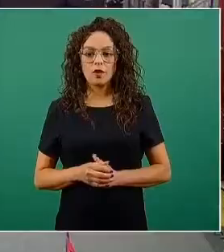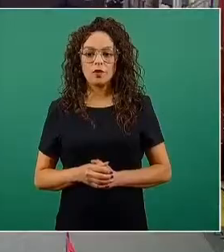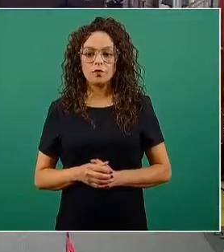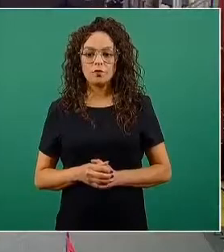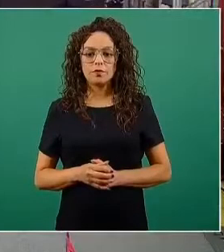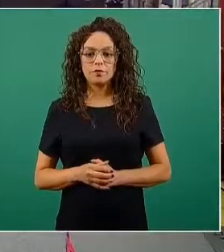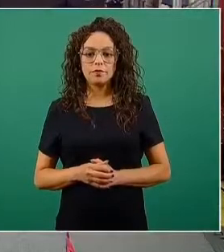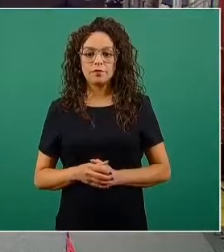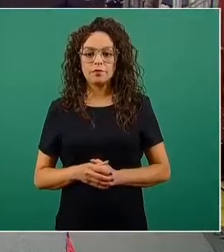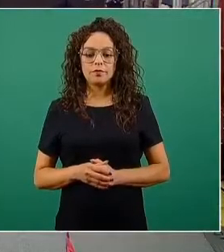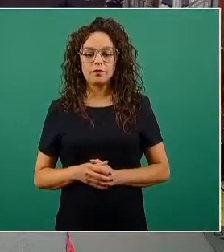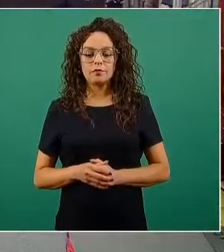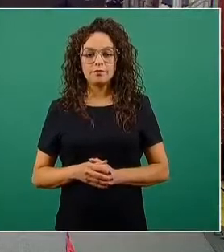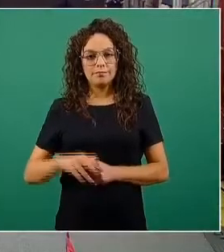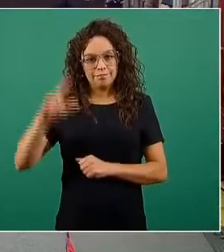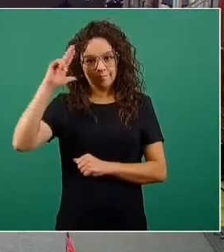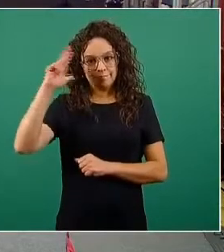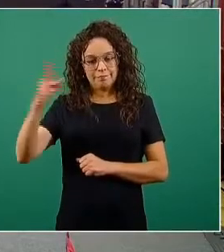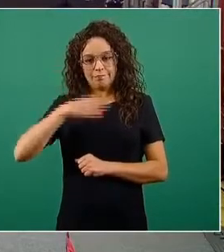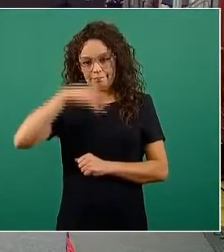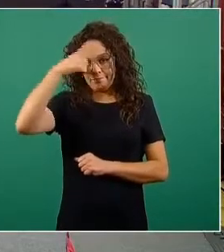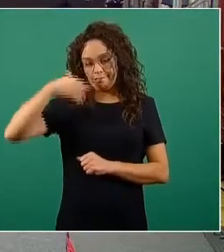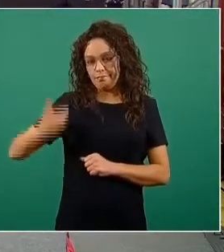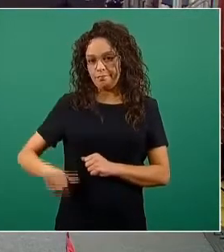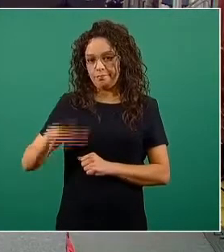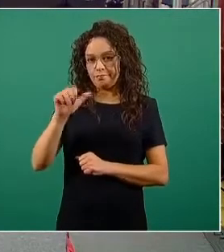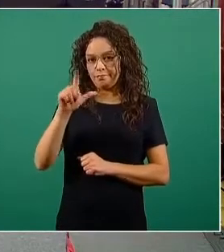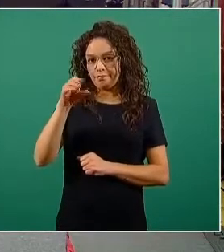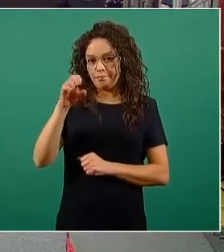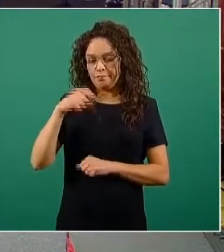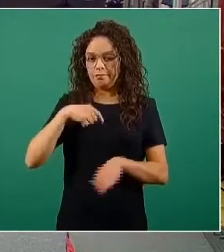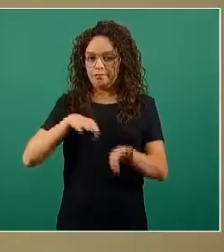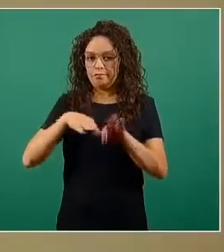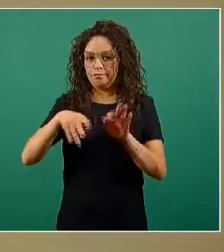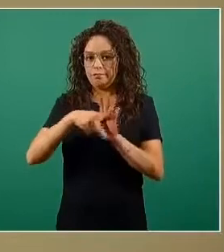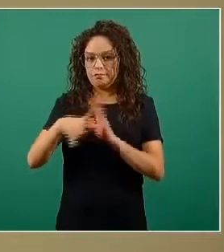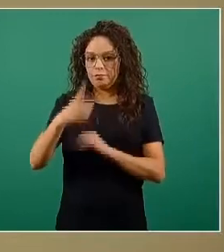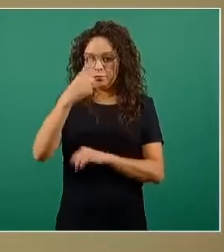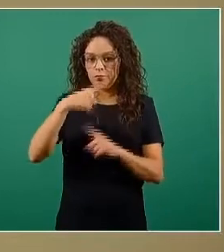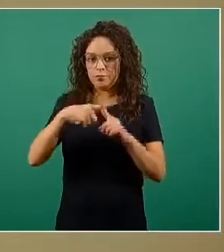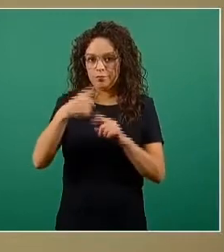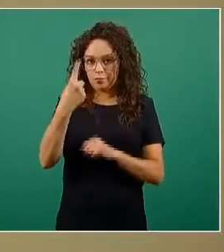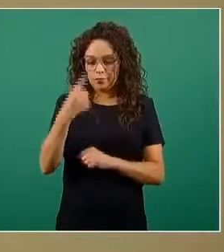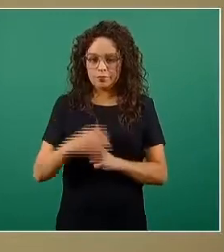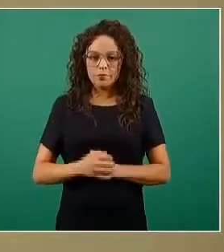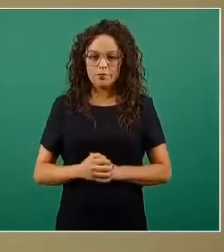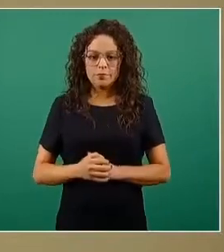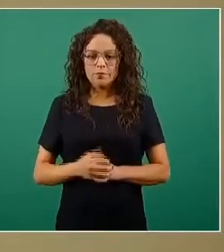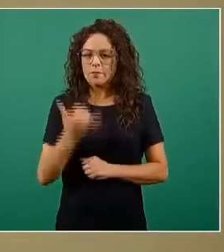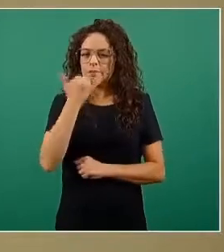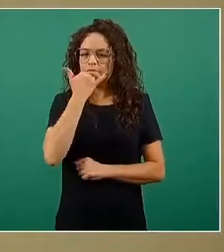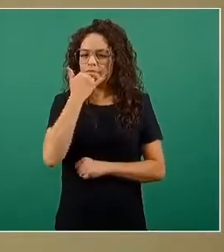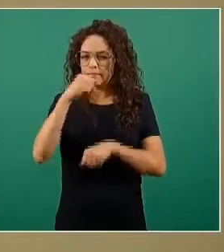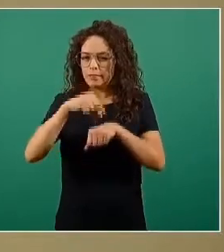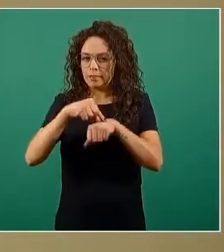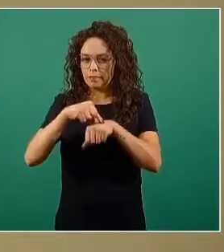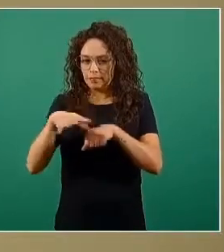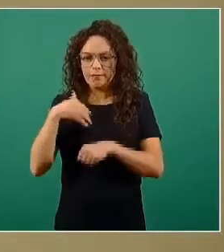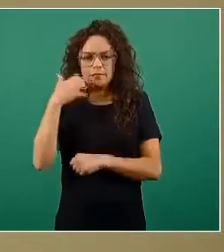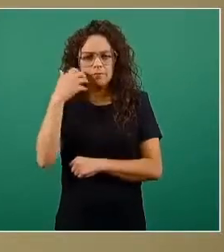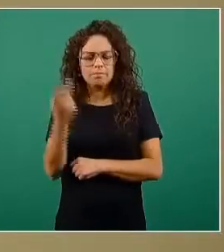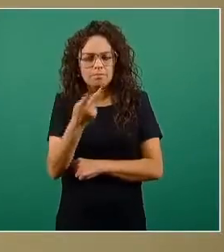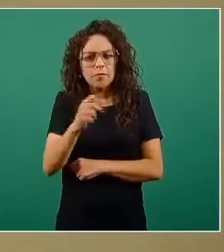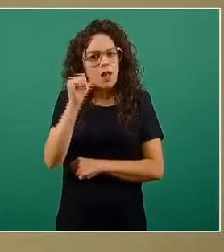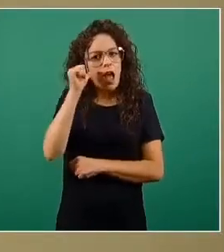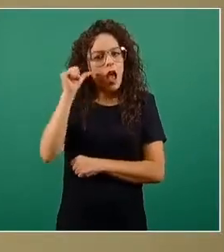Hola, ¿qué tal? Buenas noches. Carlos Alvarado del 1+1. Doctora, disculpe, el día de ayer se ratifica